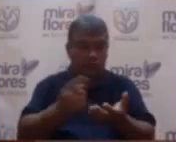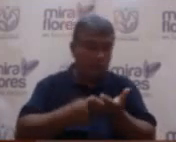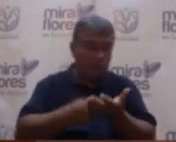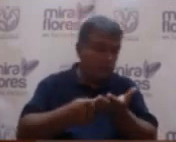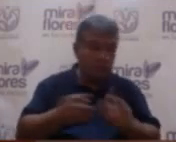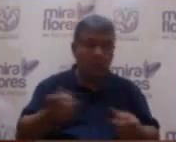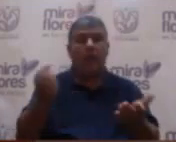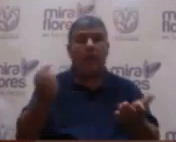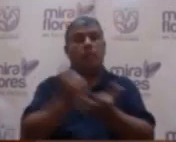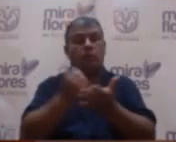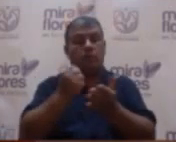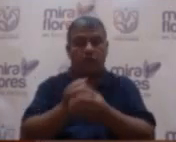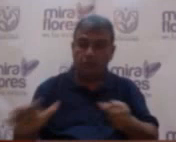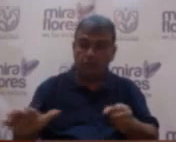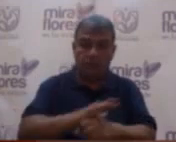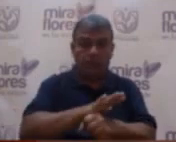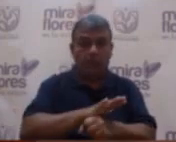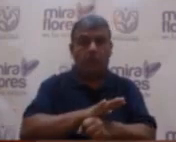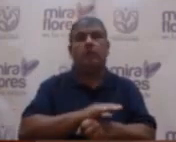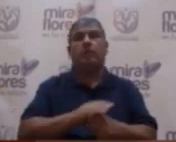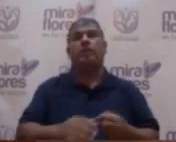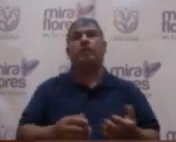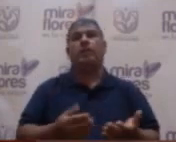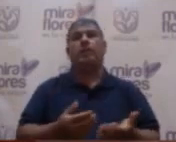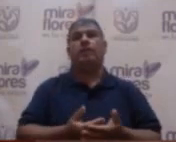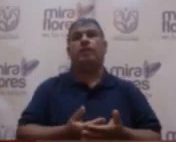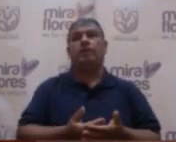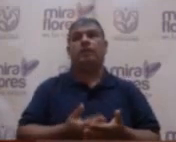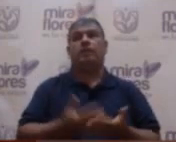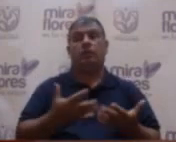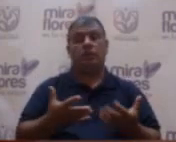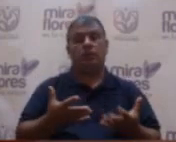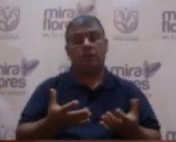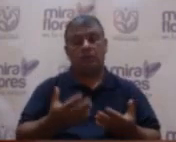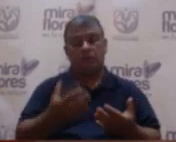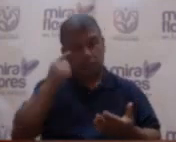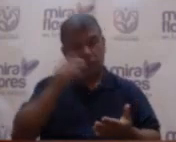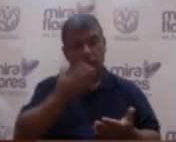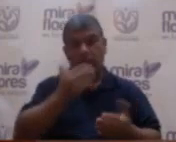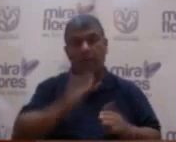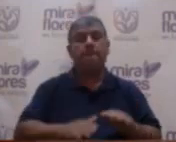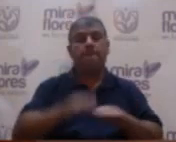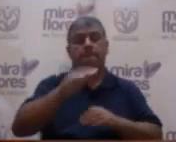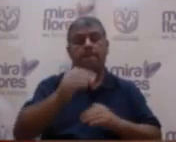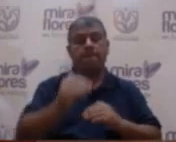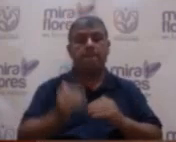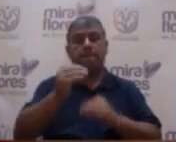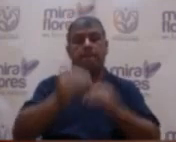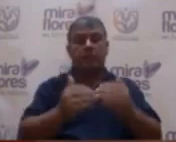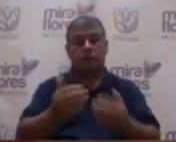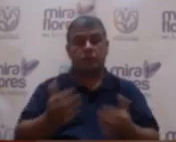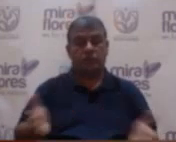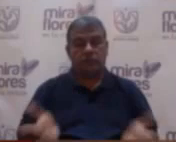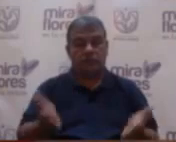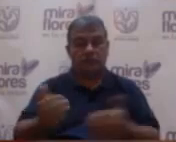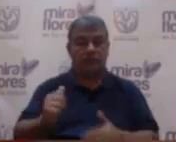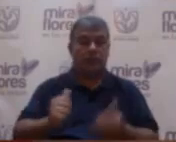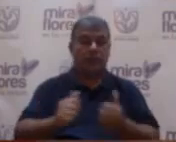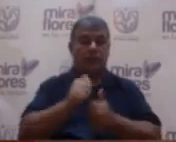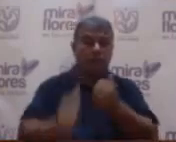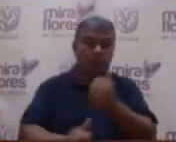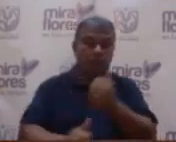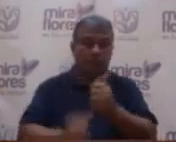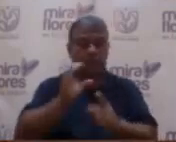aprobada unánimemente. Y creo que es un gran paso y una buena iniciativa de la Gerencia de Cultura.